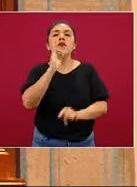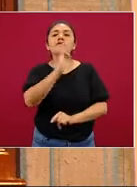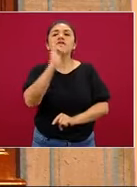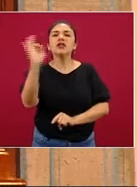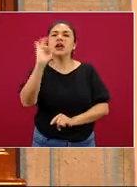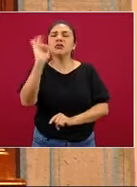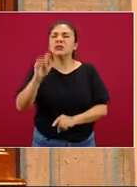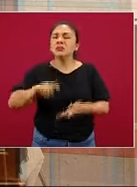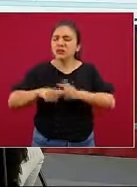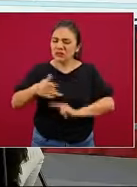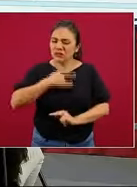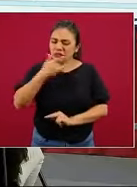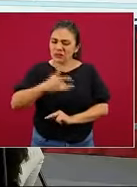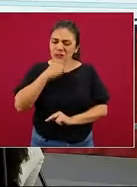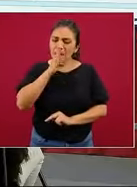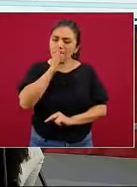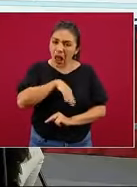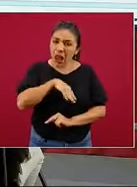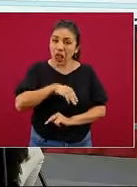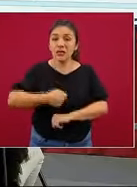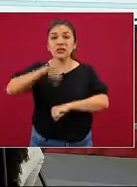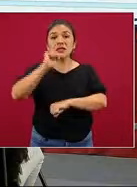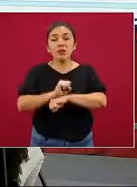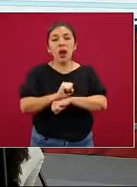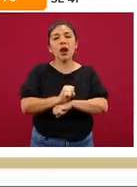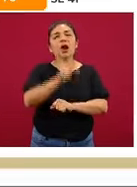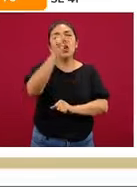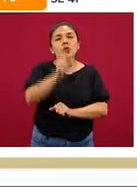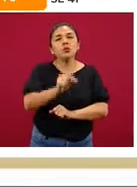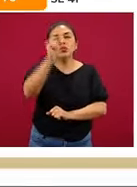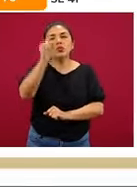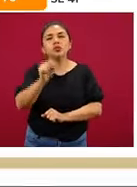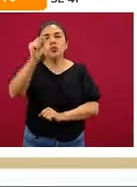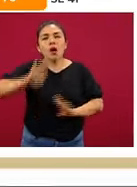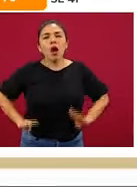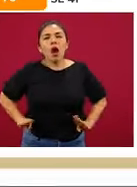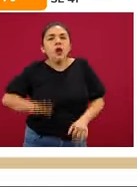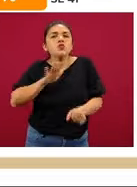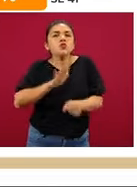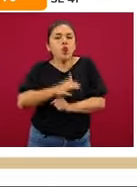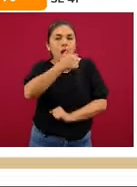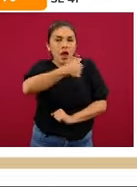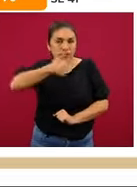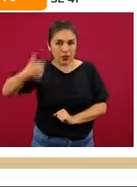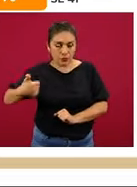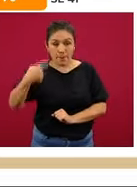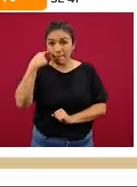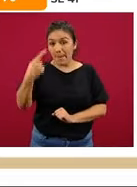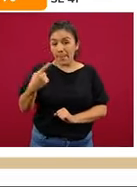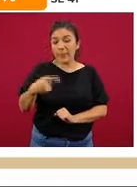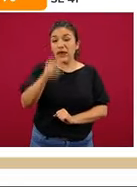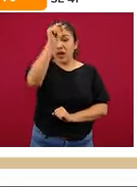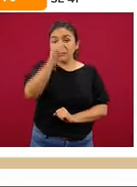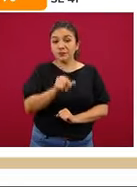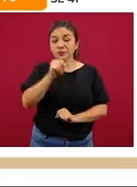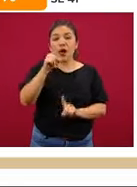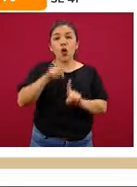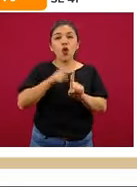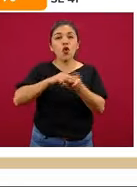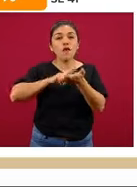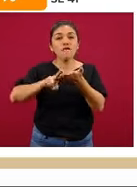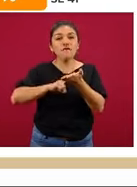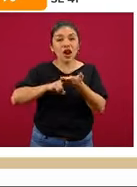inicio de síntomas para las semanas epidemiológicas correspondientes. En las columnas de color verde